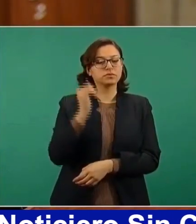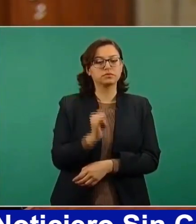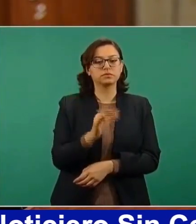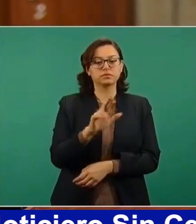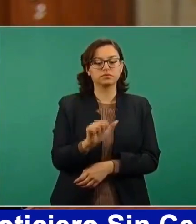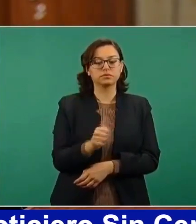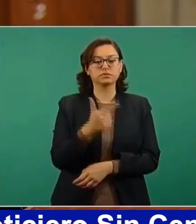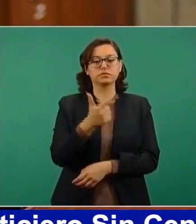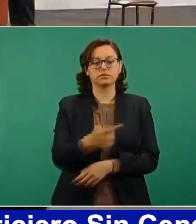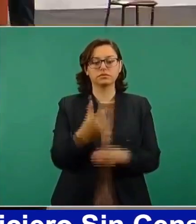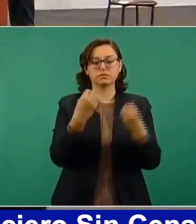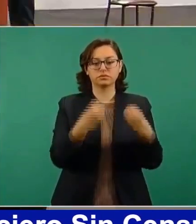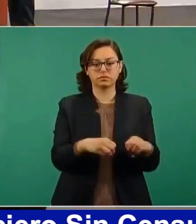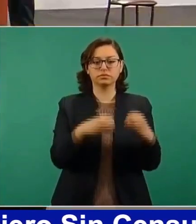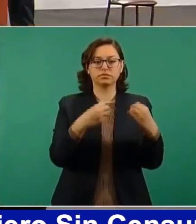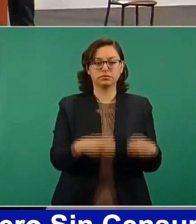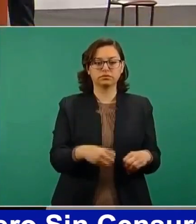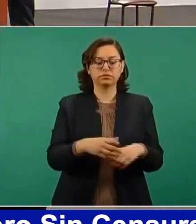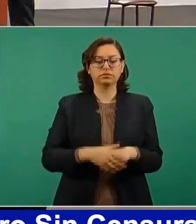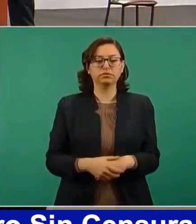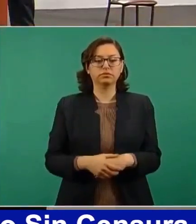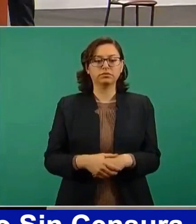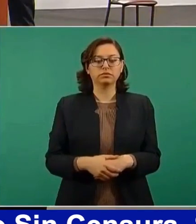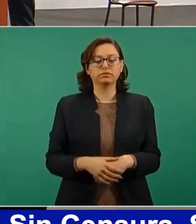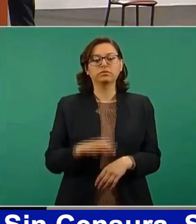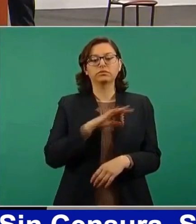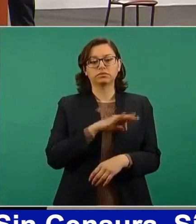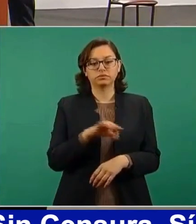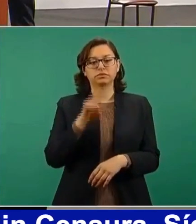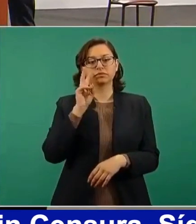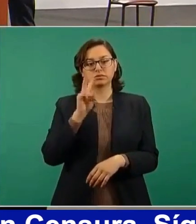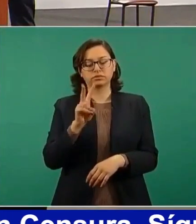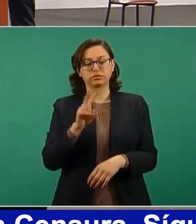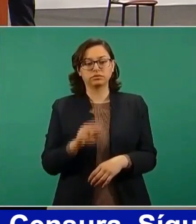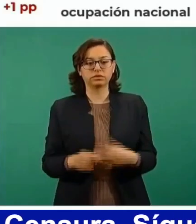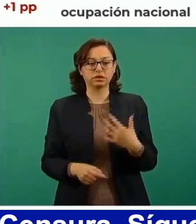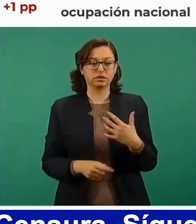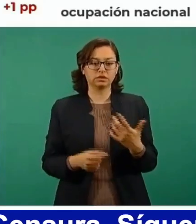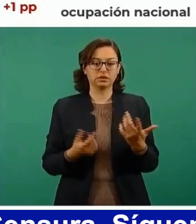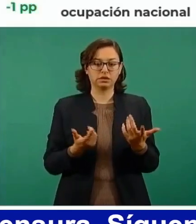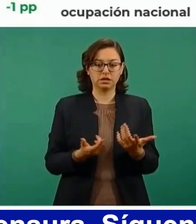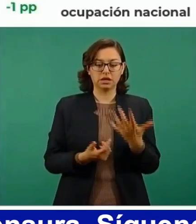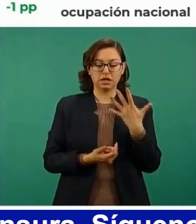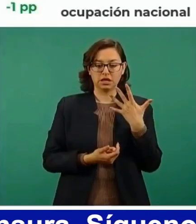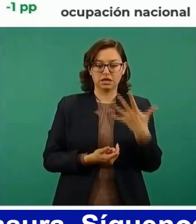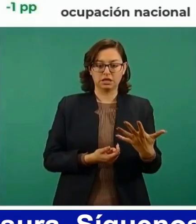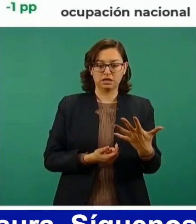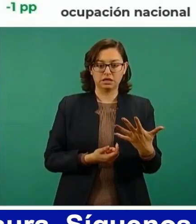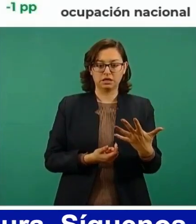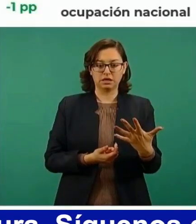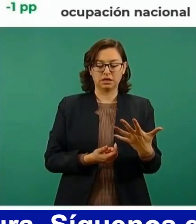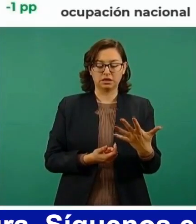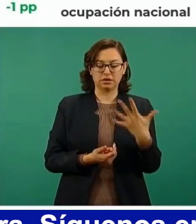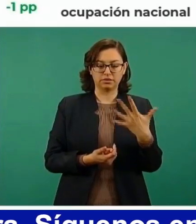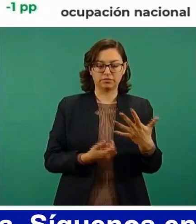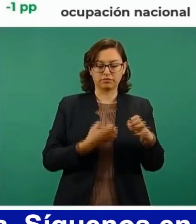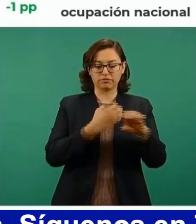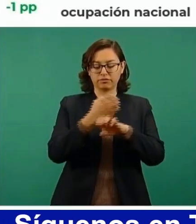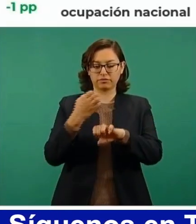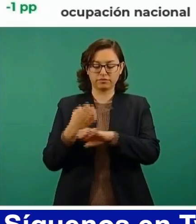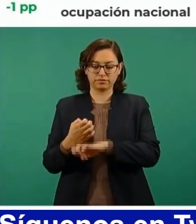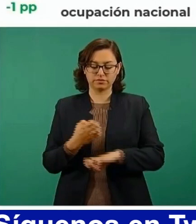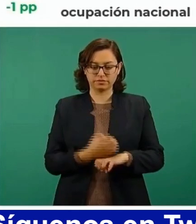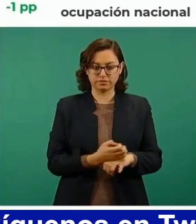ocupadas. Como ustedes ven, y resaltado en café en el mapa, solo 5 entre 30 y 49% del uso